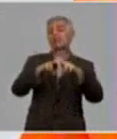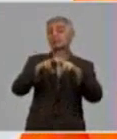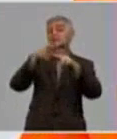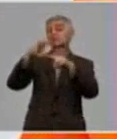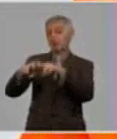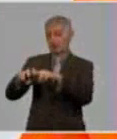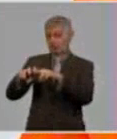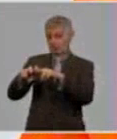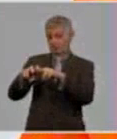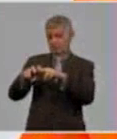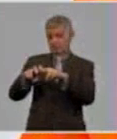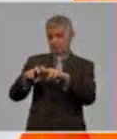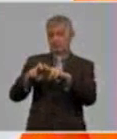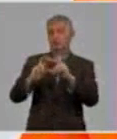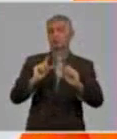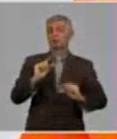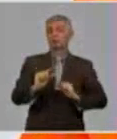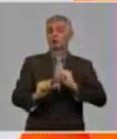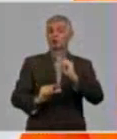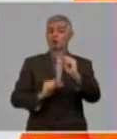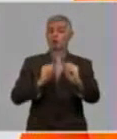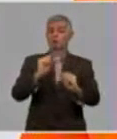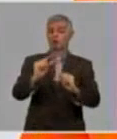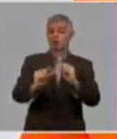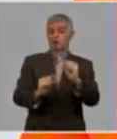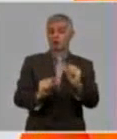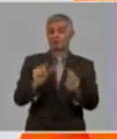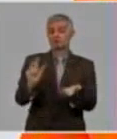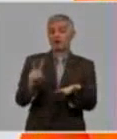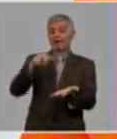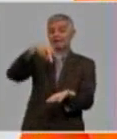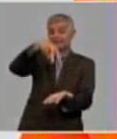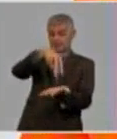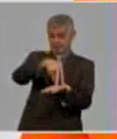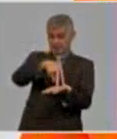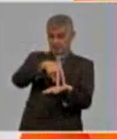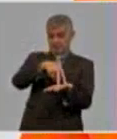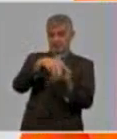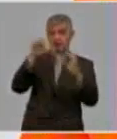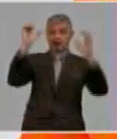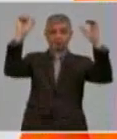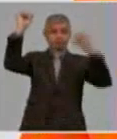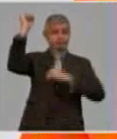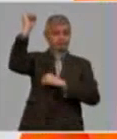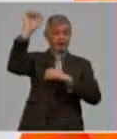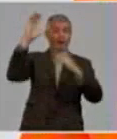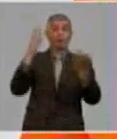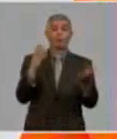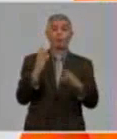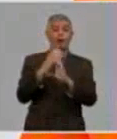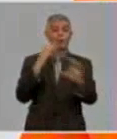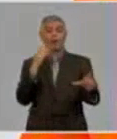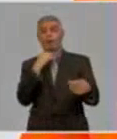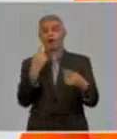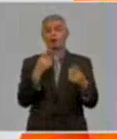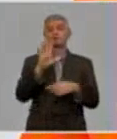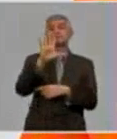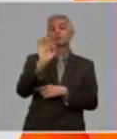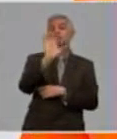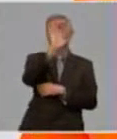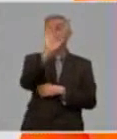de todos los pasajeros sentados, pero habrá una gradualidad en la ocupación de los pasajeros de pie, que comienza en una primera fase con el